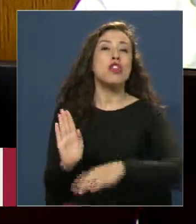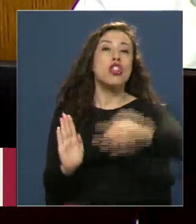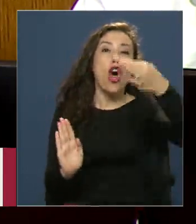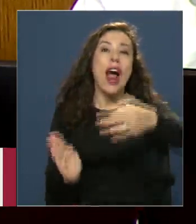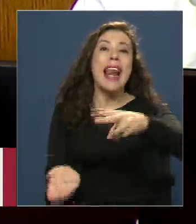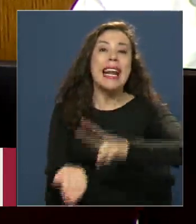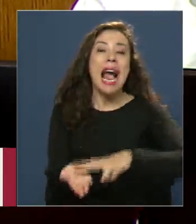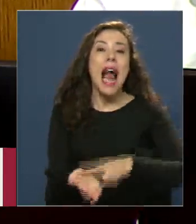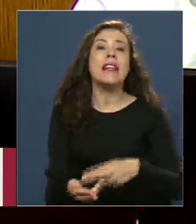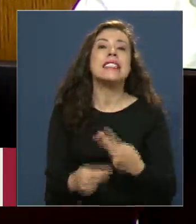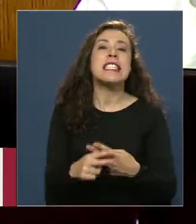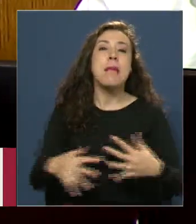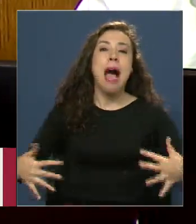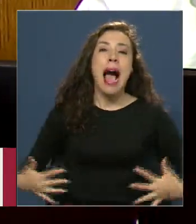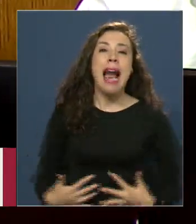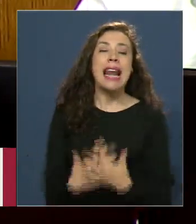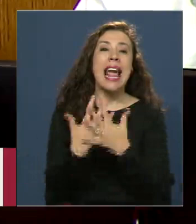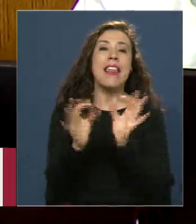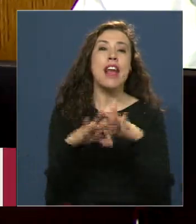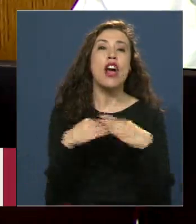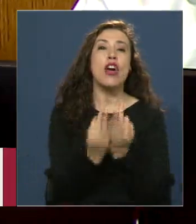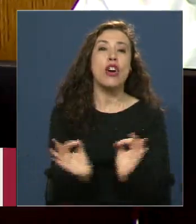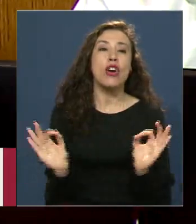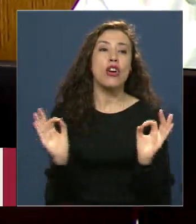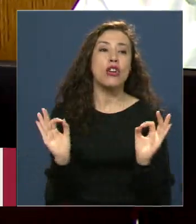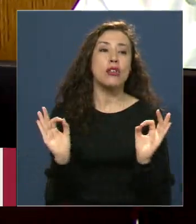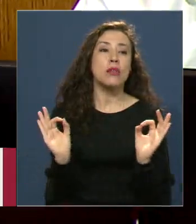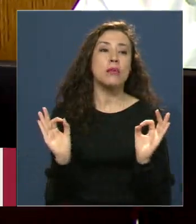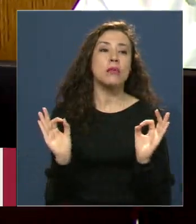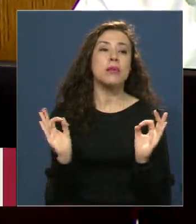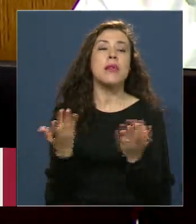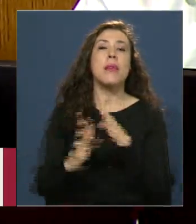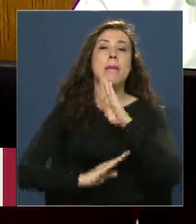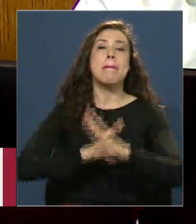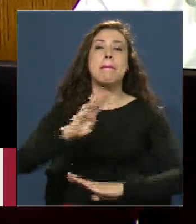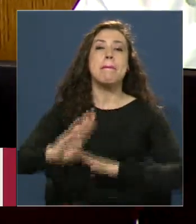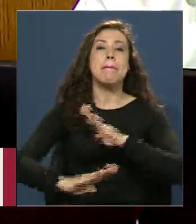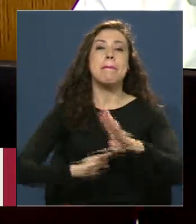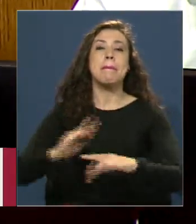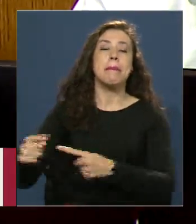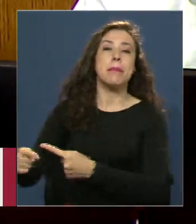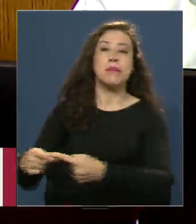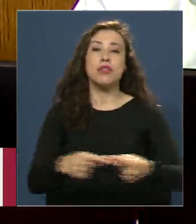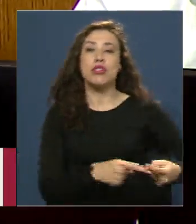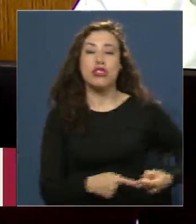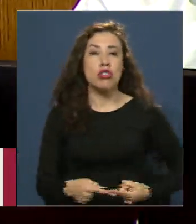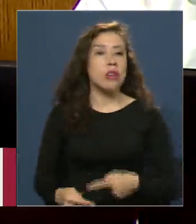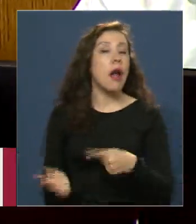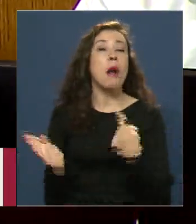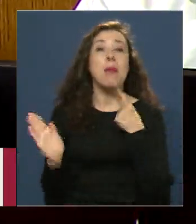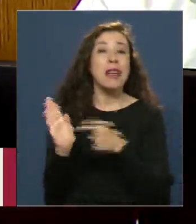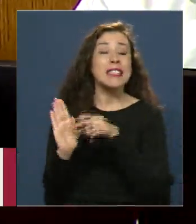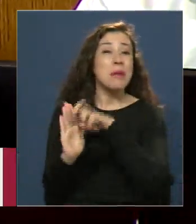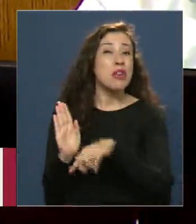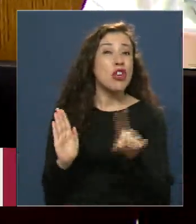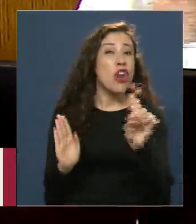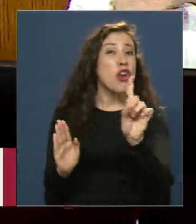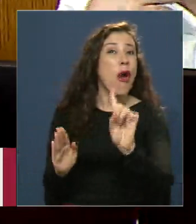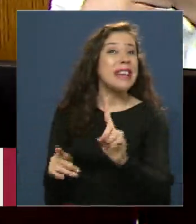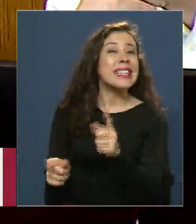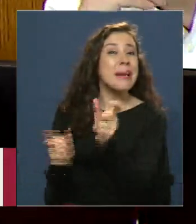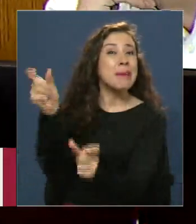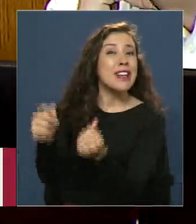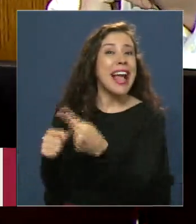nombrarse: Red Integral de Protección Social. No es clase